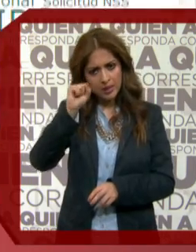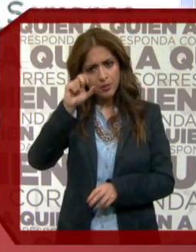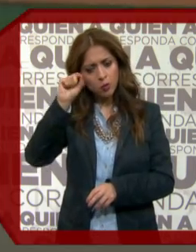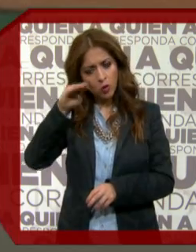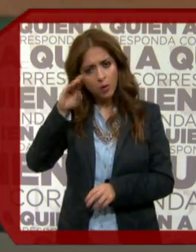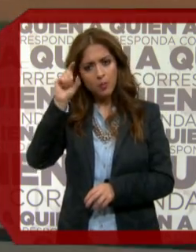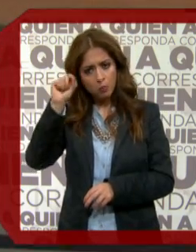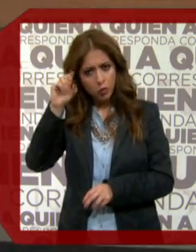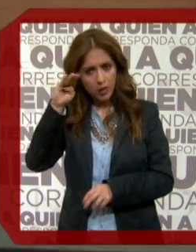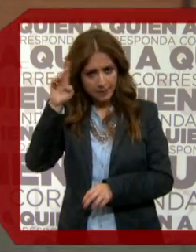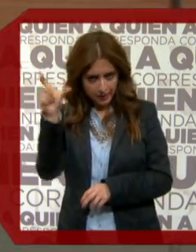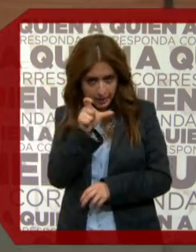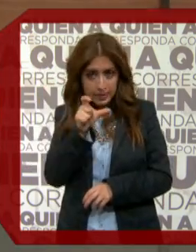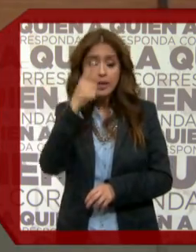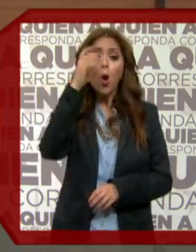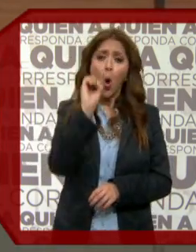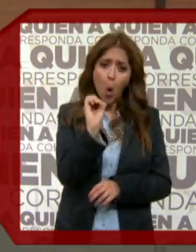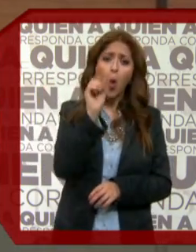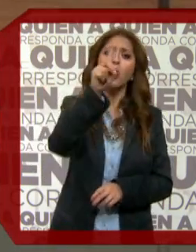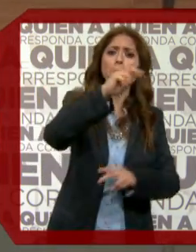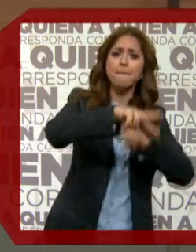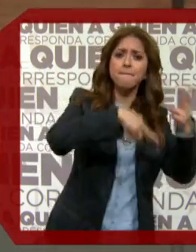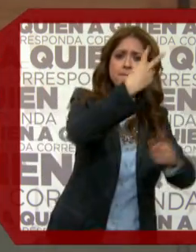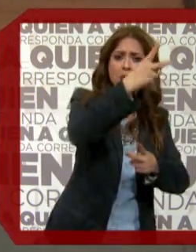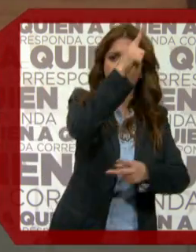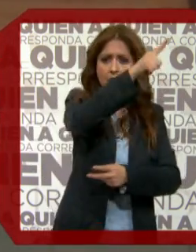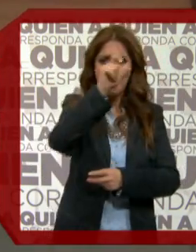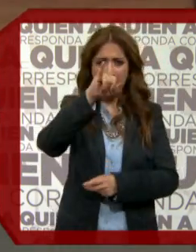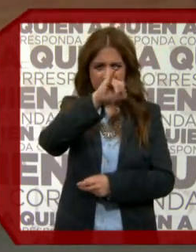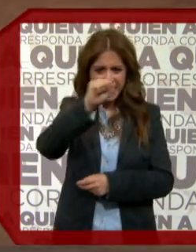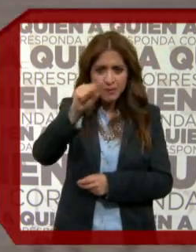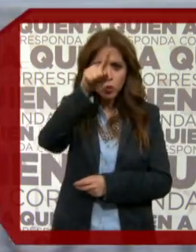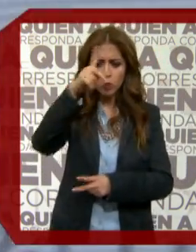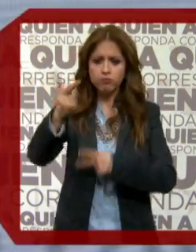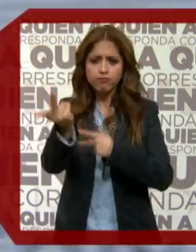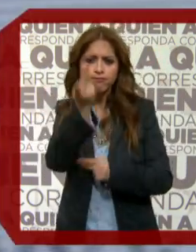www.ins.gob.mx o acérquese al módulo de atención al derechohabiente en su unidad